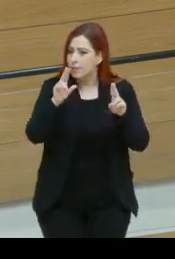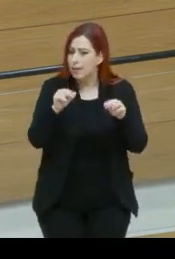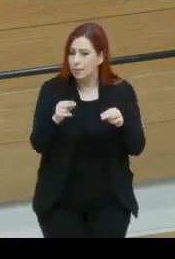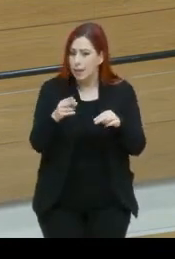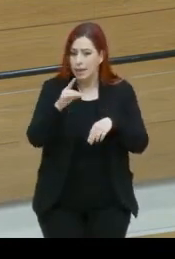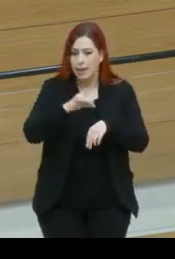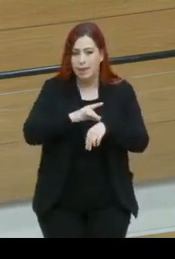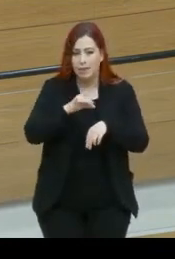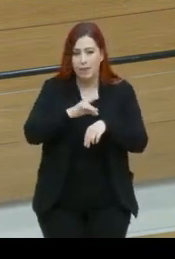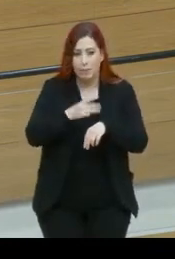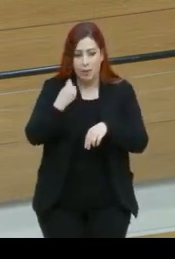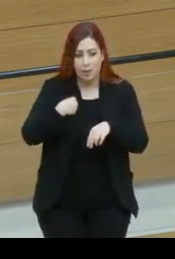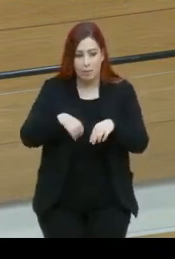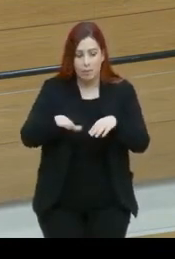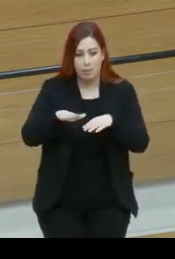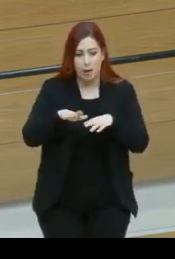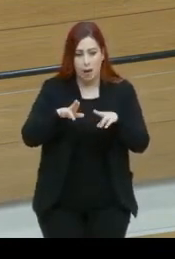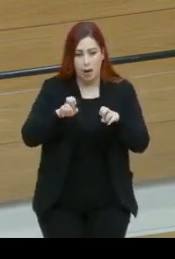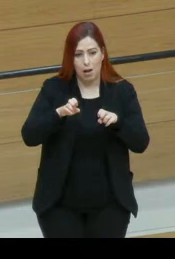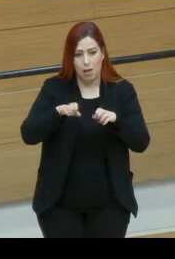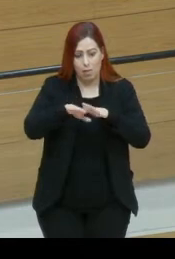estas enfermedades de depósito lisosomal.